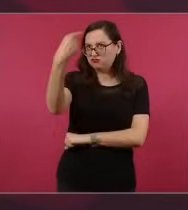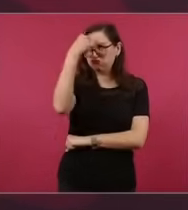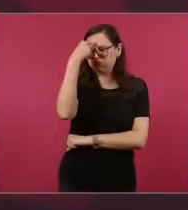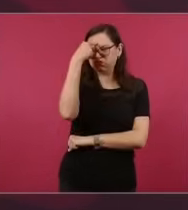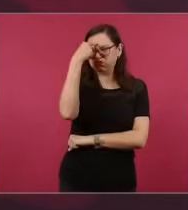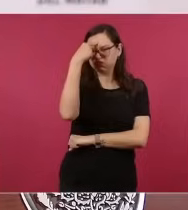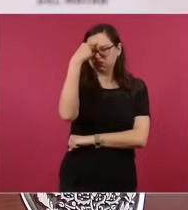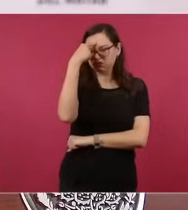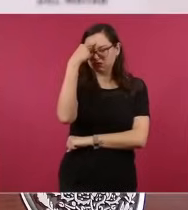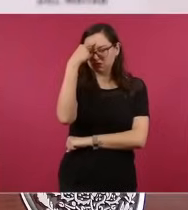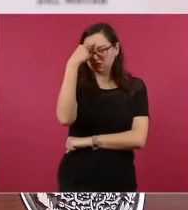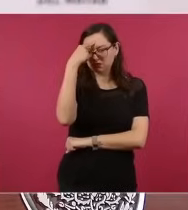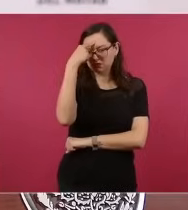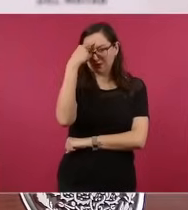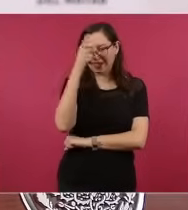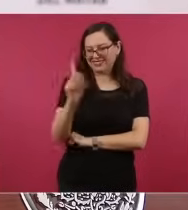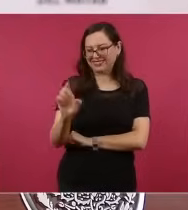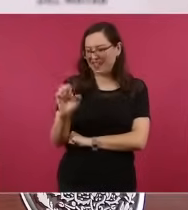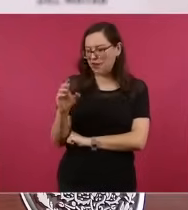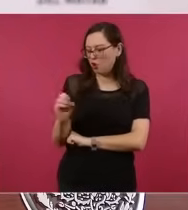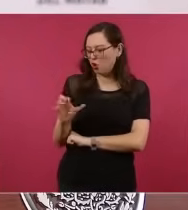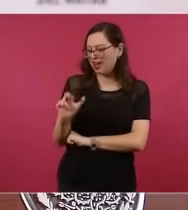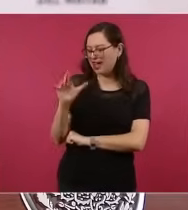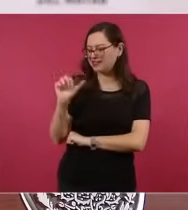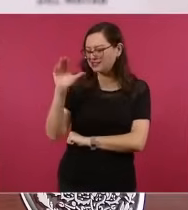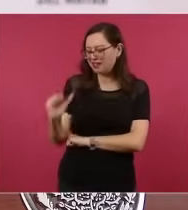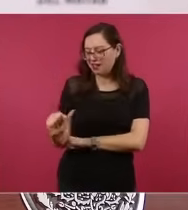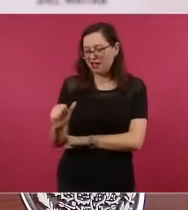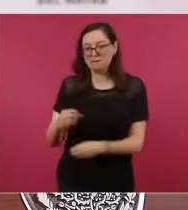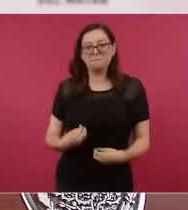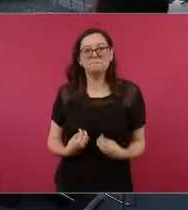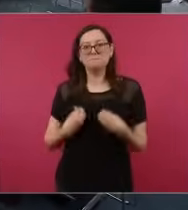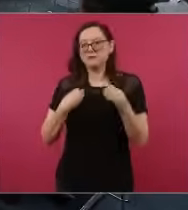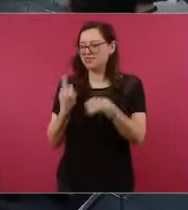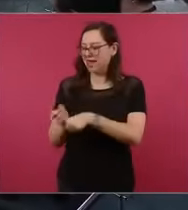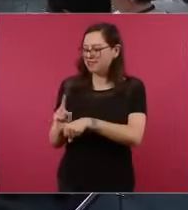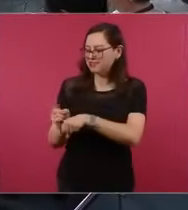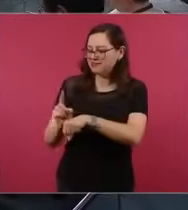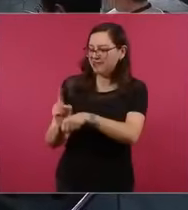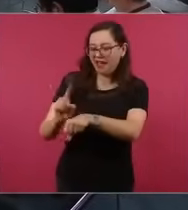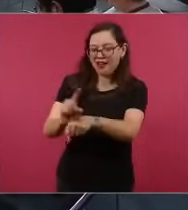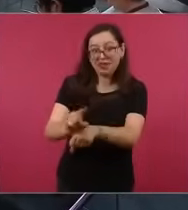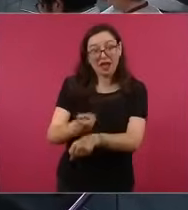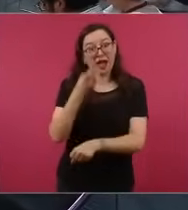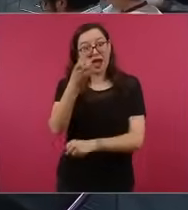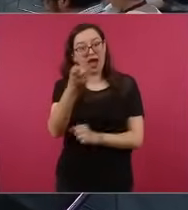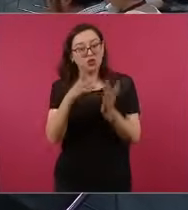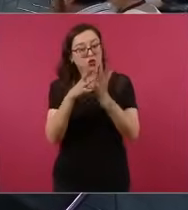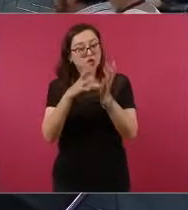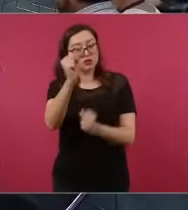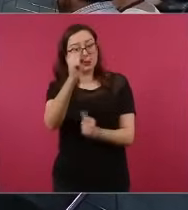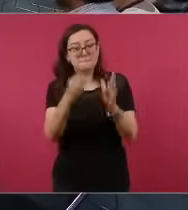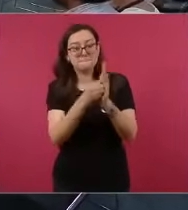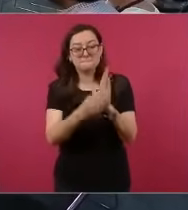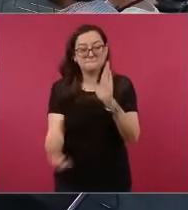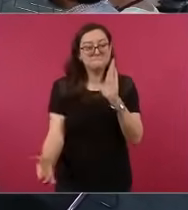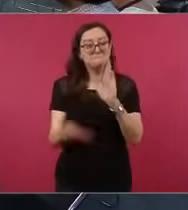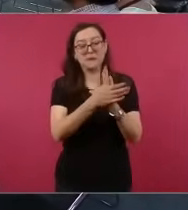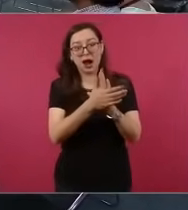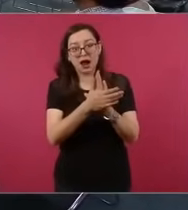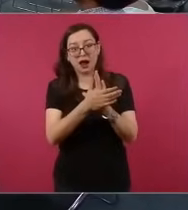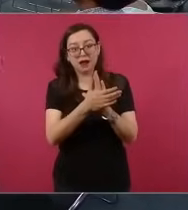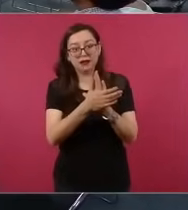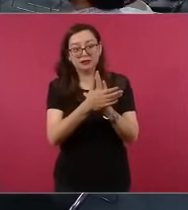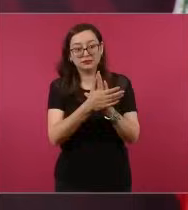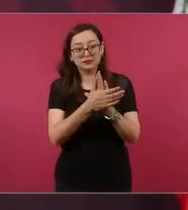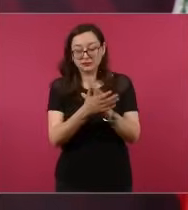Está en nuestra constitución. Y eso es lo que se está aplicando en México. Entonces,